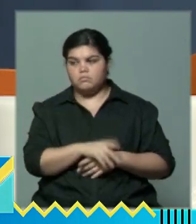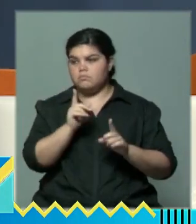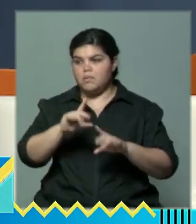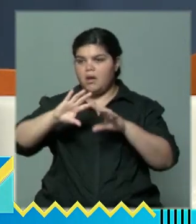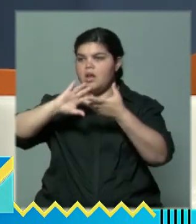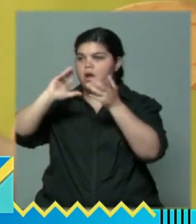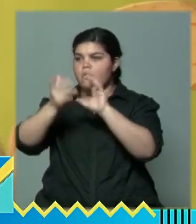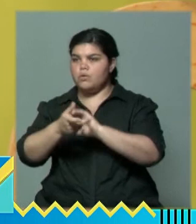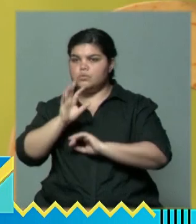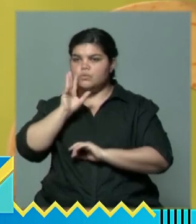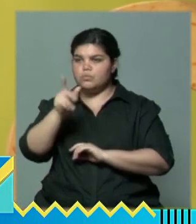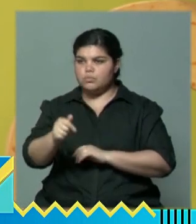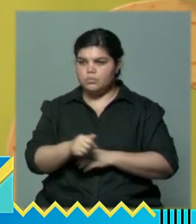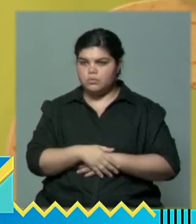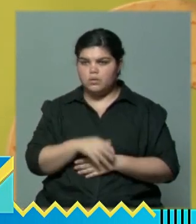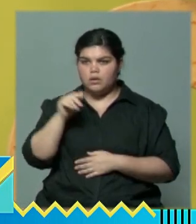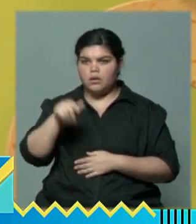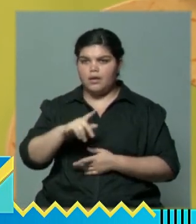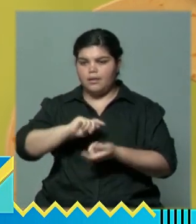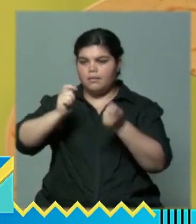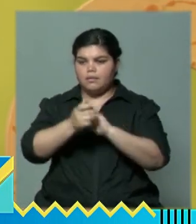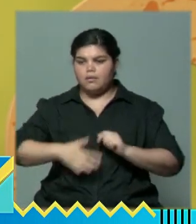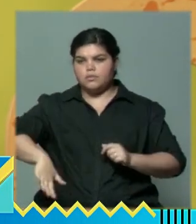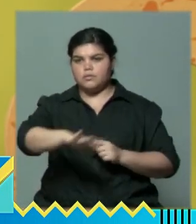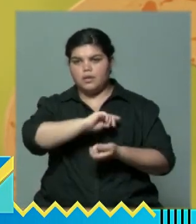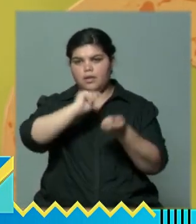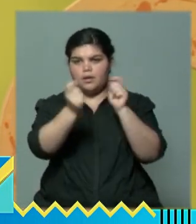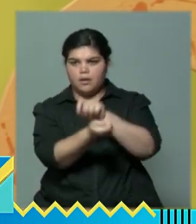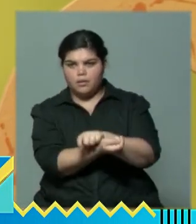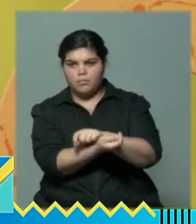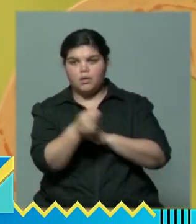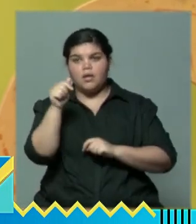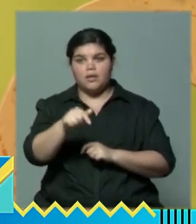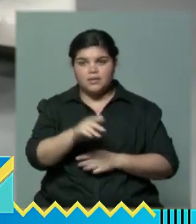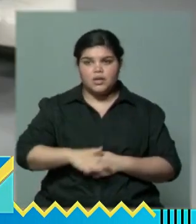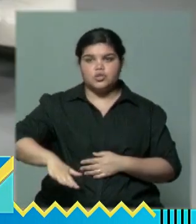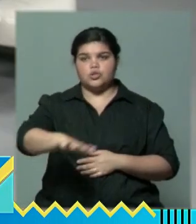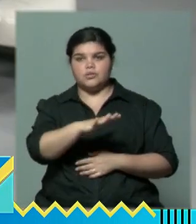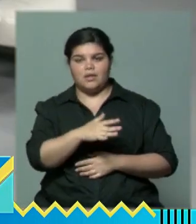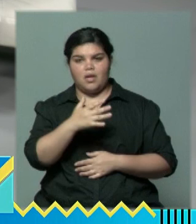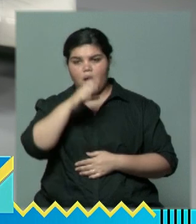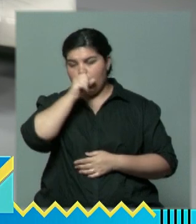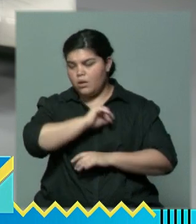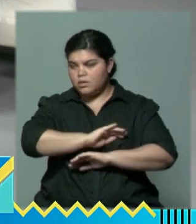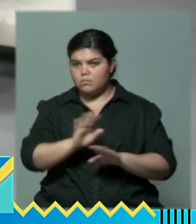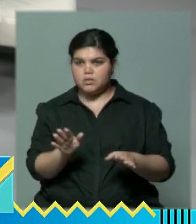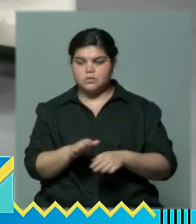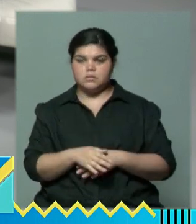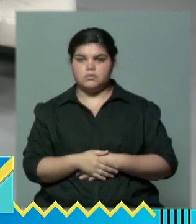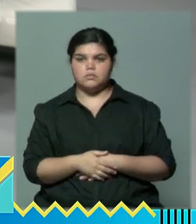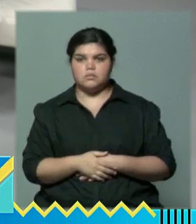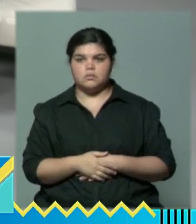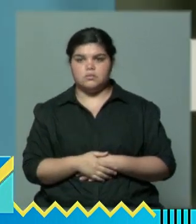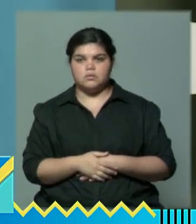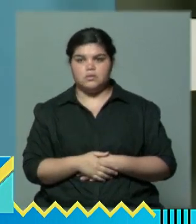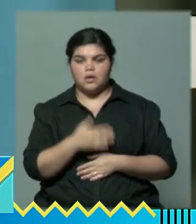las condiciones que se dieron hace 100 años para que se transforme esta sociedad. Bien, porque Tito. esta sociedad no va más. Muchas gracias por venir.